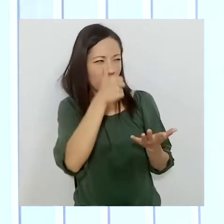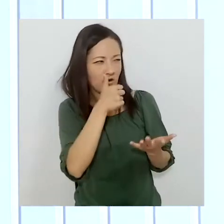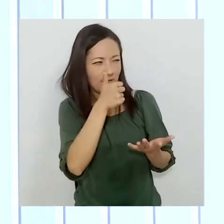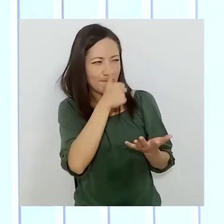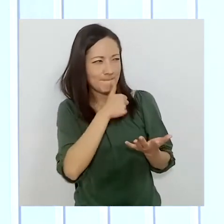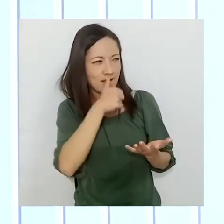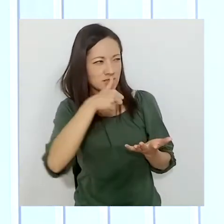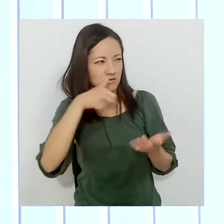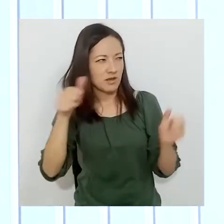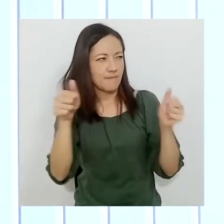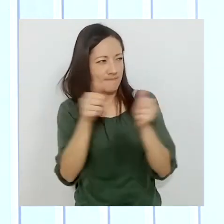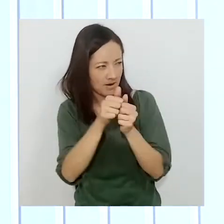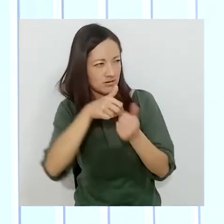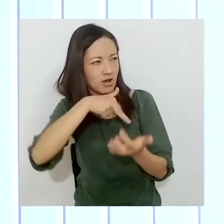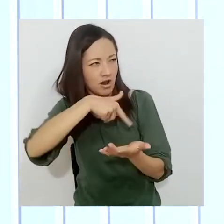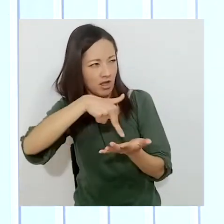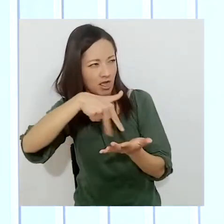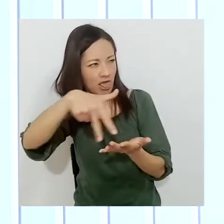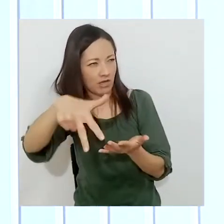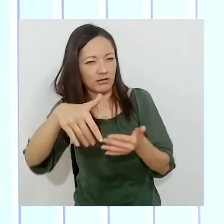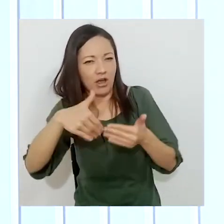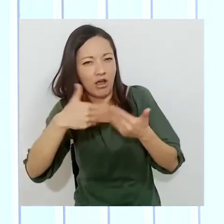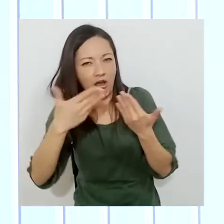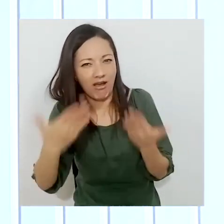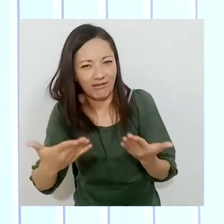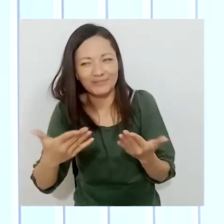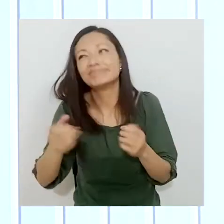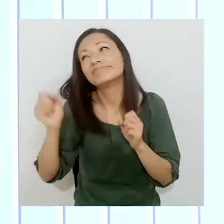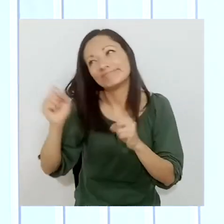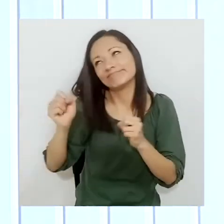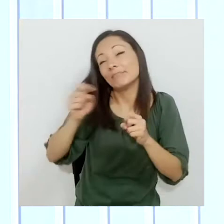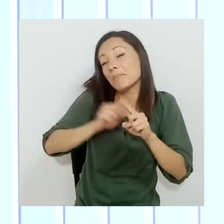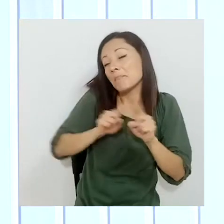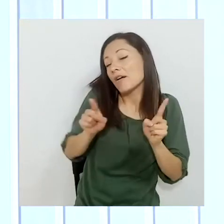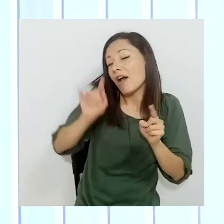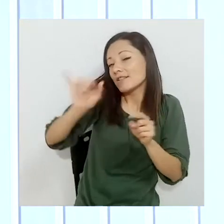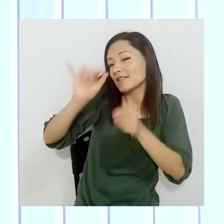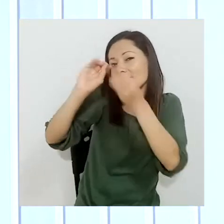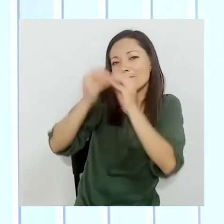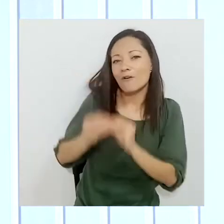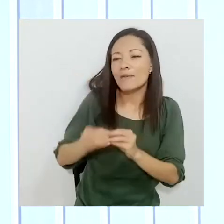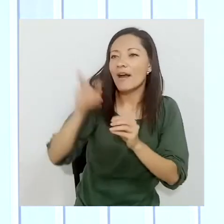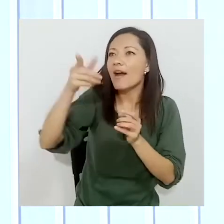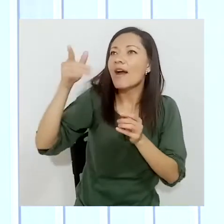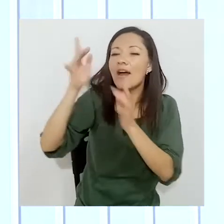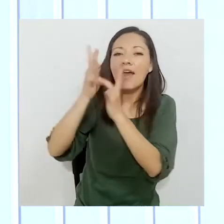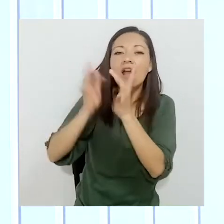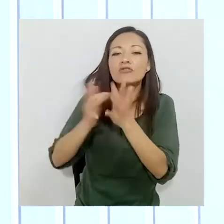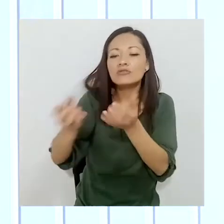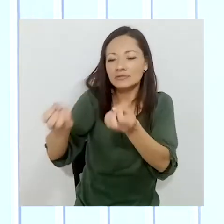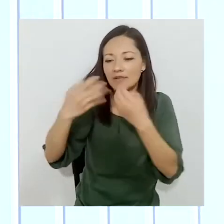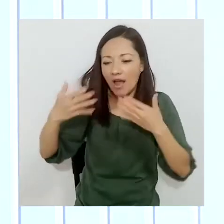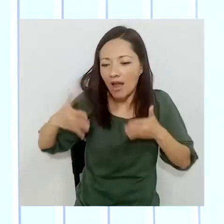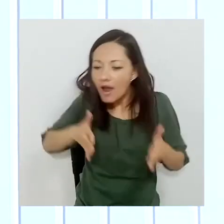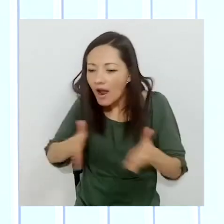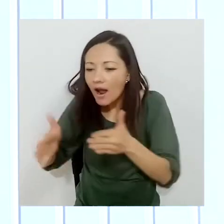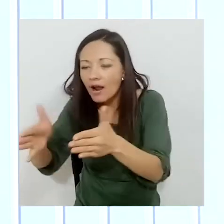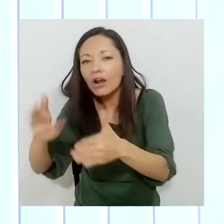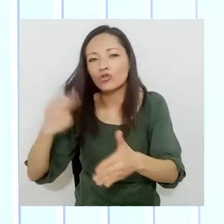Corro con paciencia esta carrera que Él ha puesto por delante. Nosotros